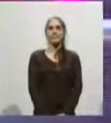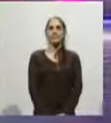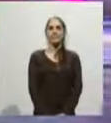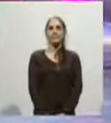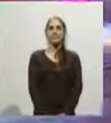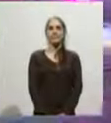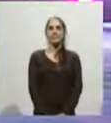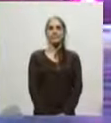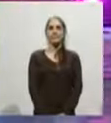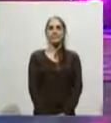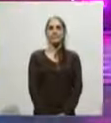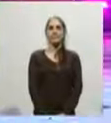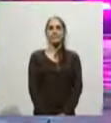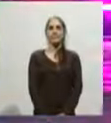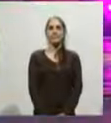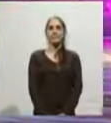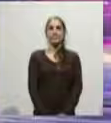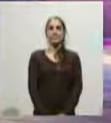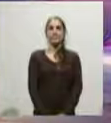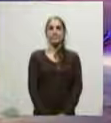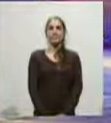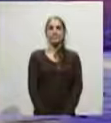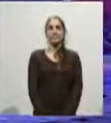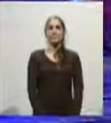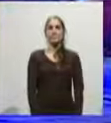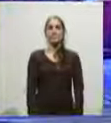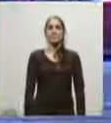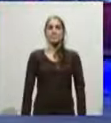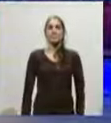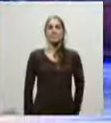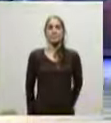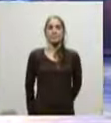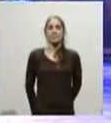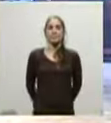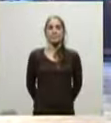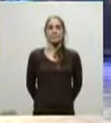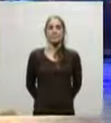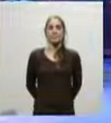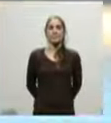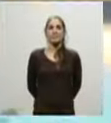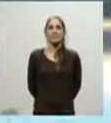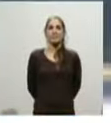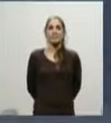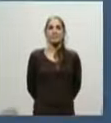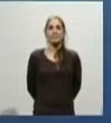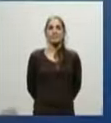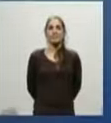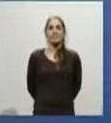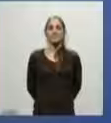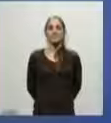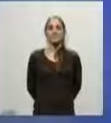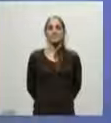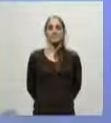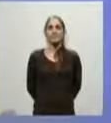Sé que hay antenas gigantes, sonidos con gran amplificación. Y aunque